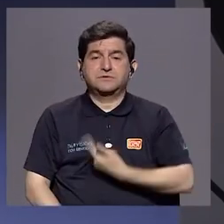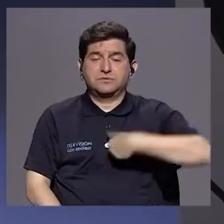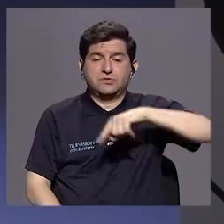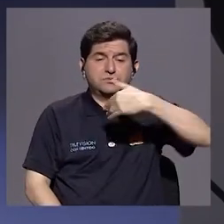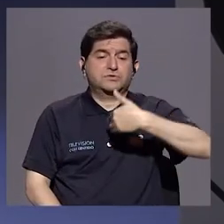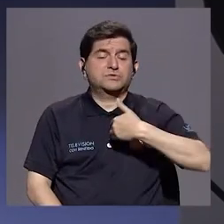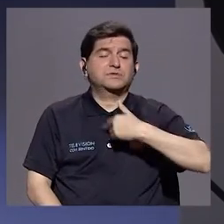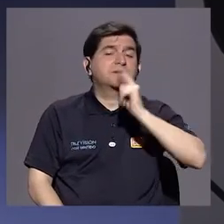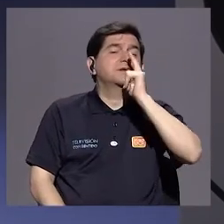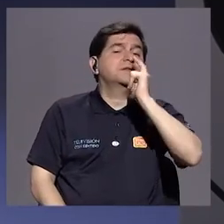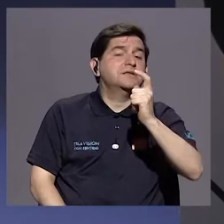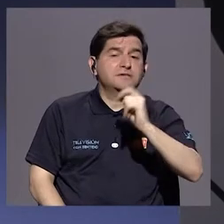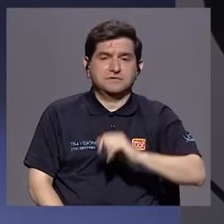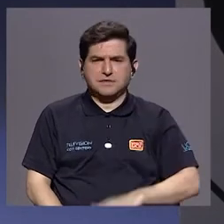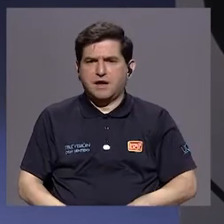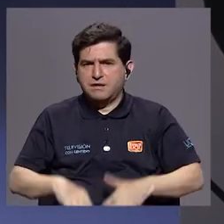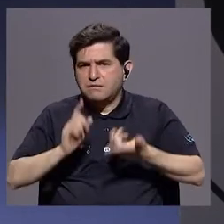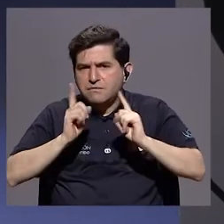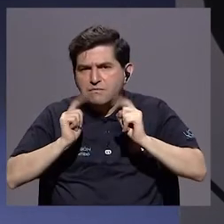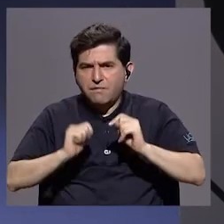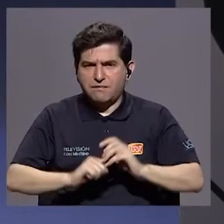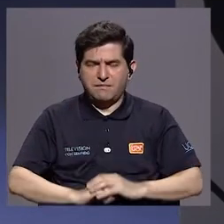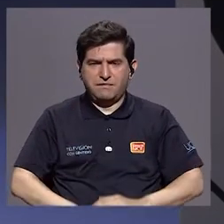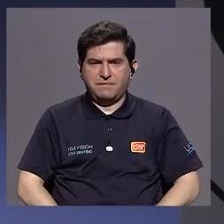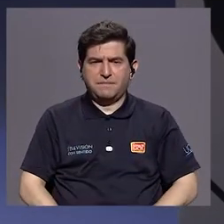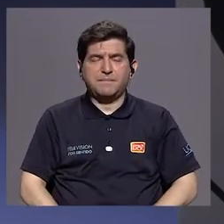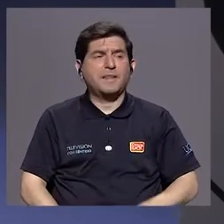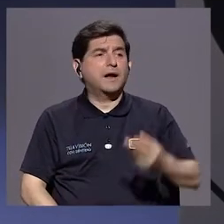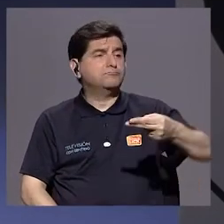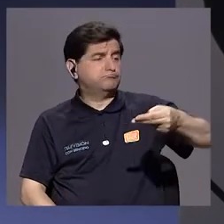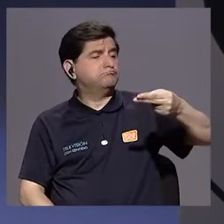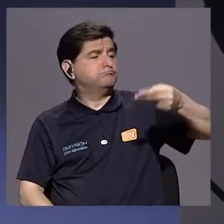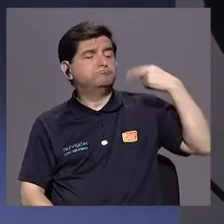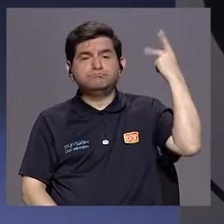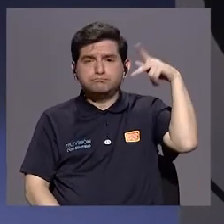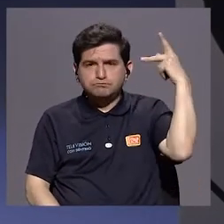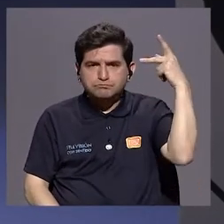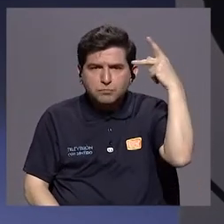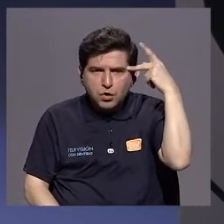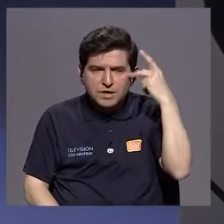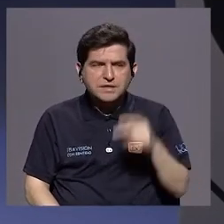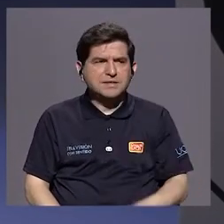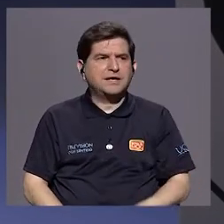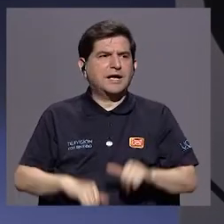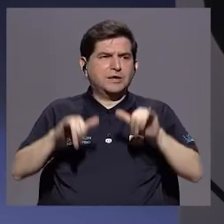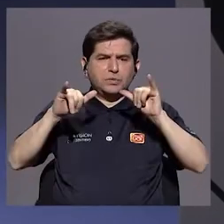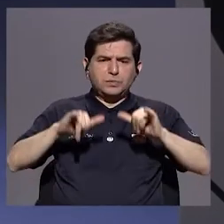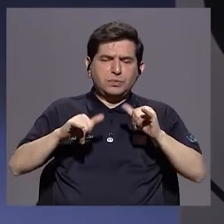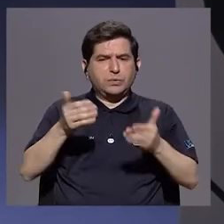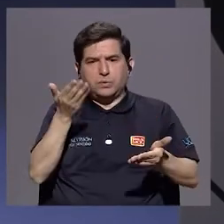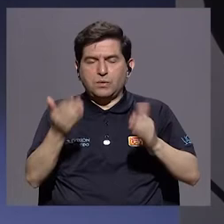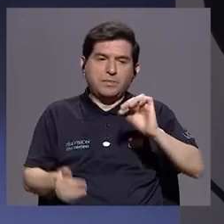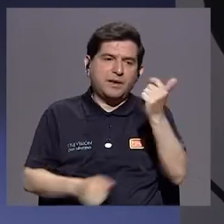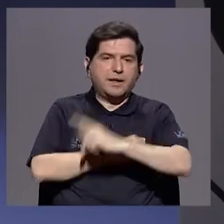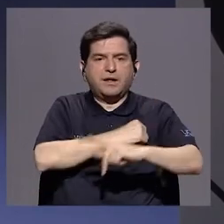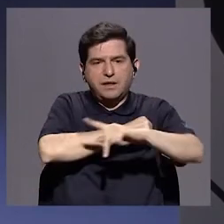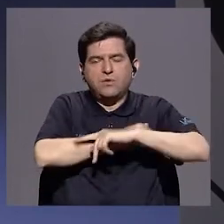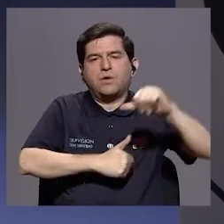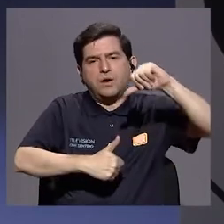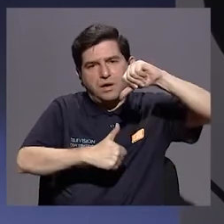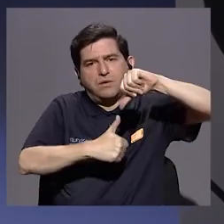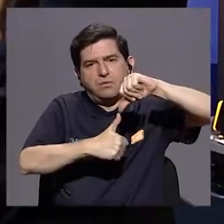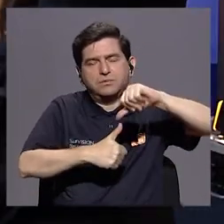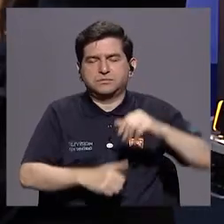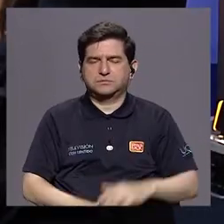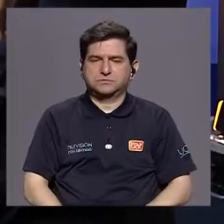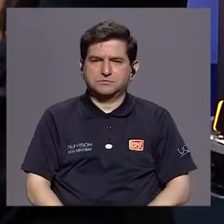la dicha de que tenemos una historia política mucho más estable que otros países centroamericanos entonces